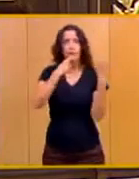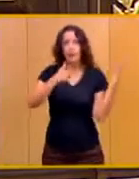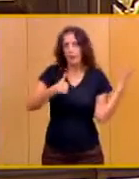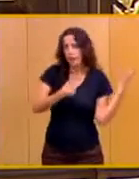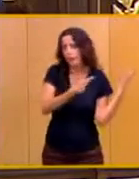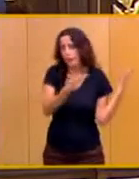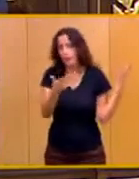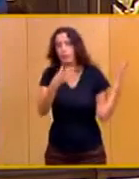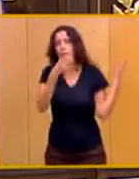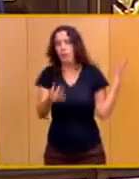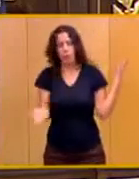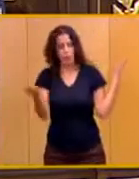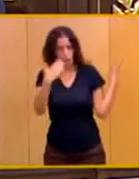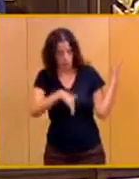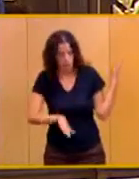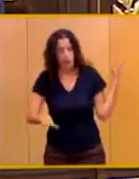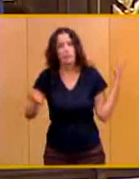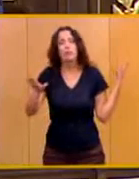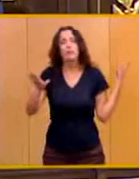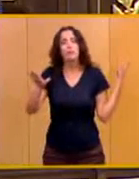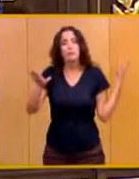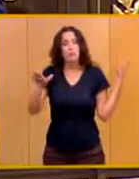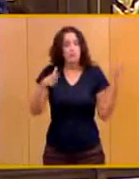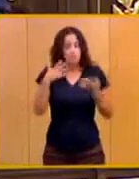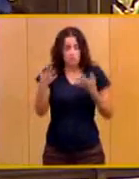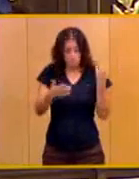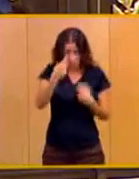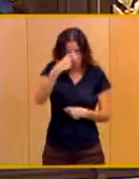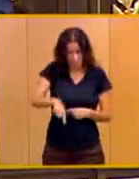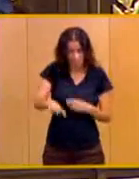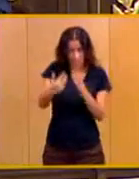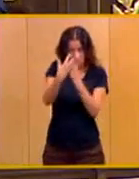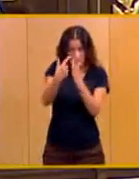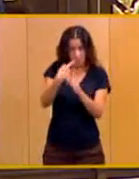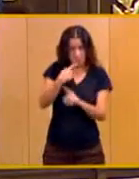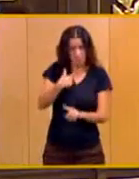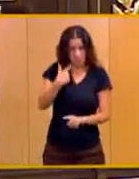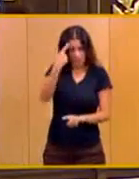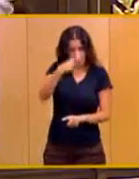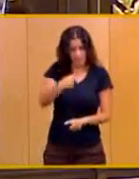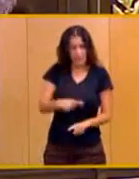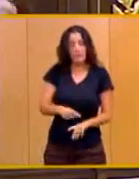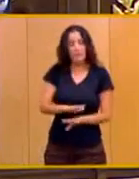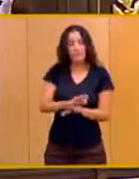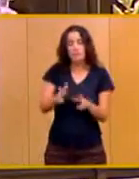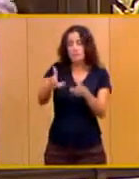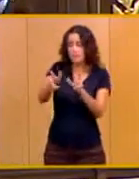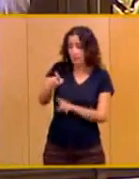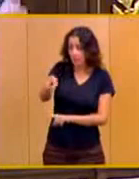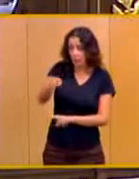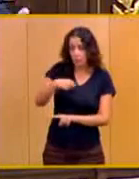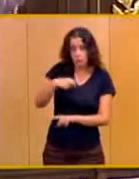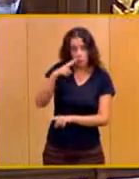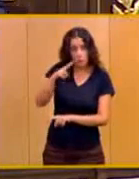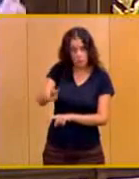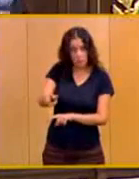favor. Hasta tal punto sabía yo que me lo iba a decir que, como estaba sentado ahí, se lo he visto escrito a máquina y, por